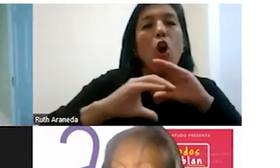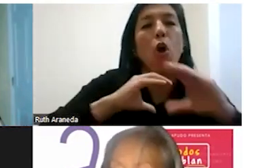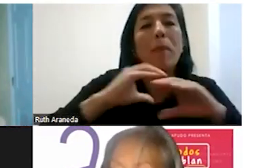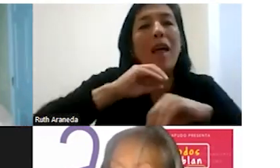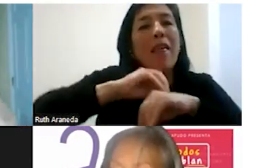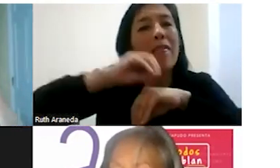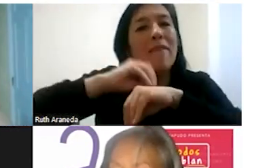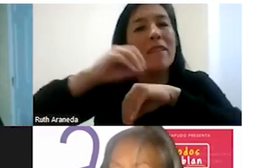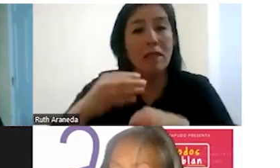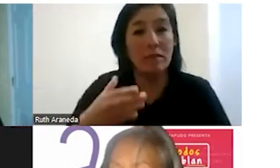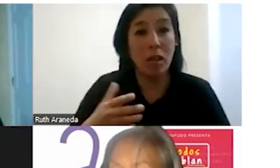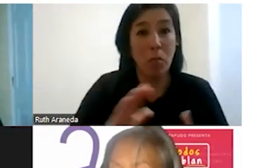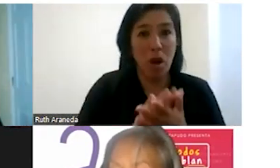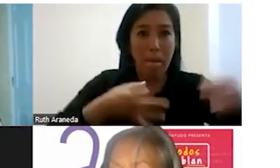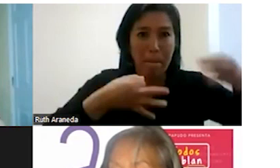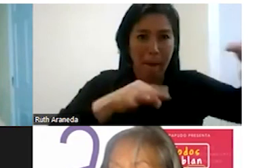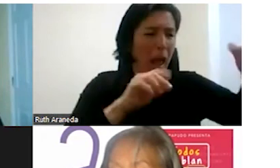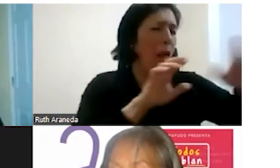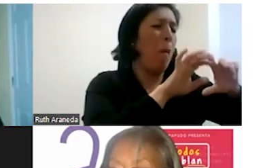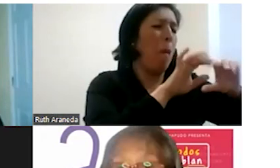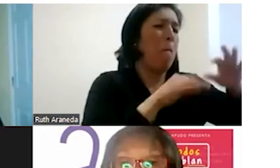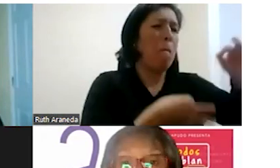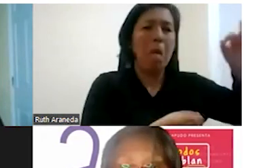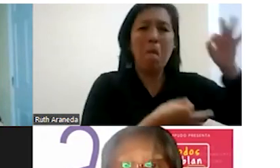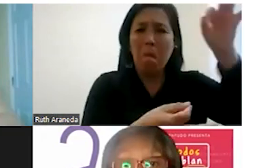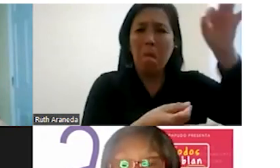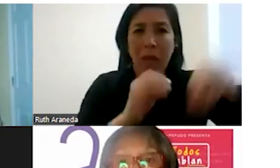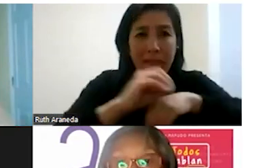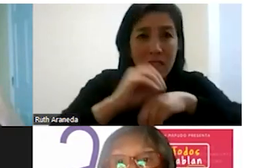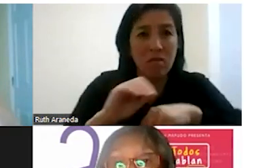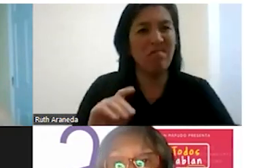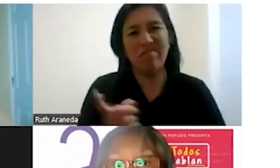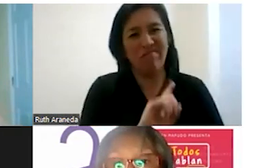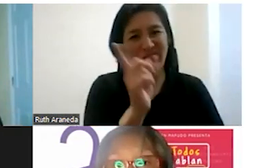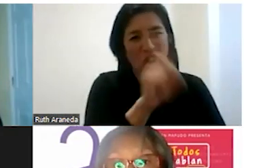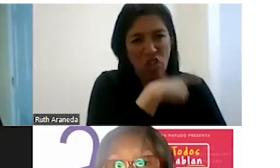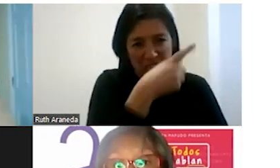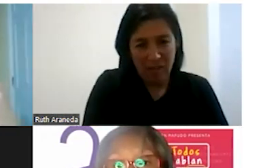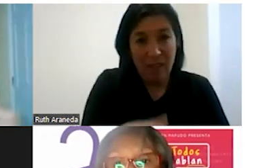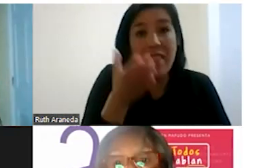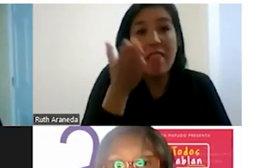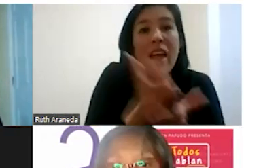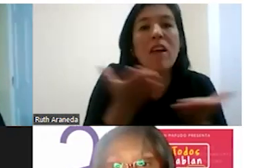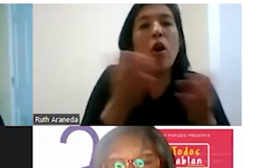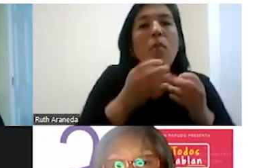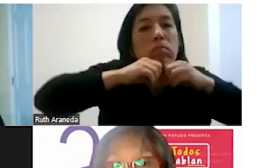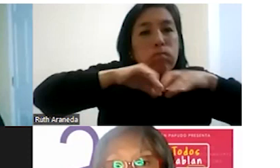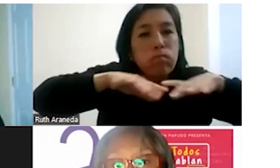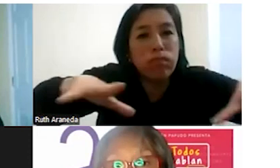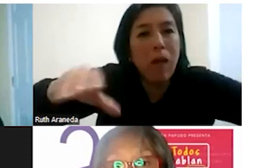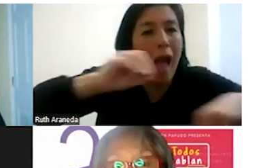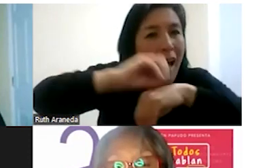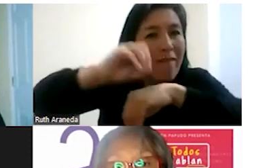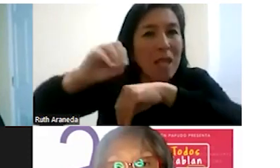un informe no sirve, no tiene ningún valor en absoluto. Esto se tiene que comunicar ¿para qué? Para que